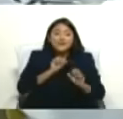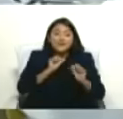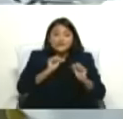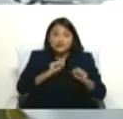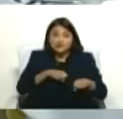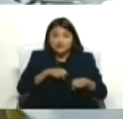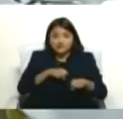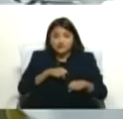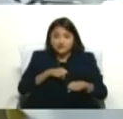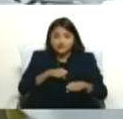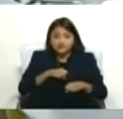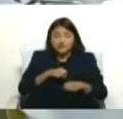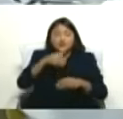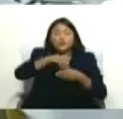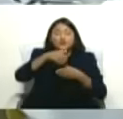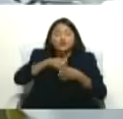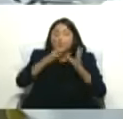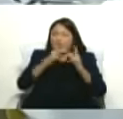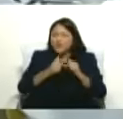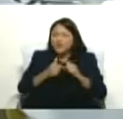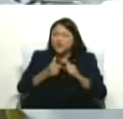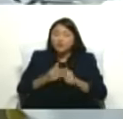sí, votos